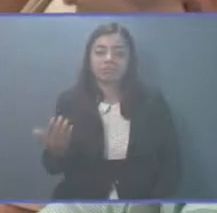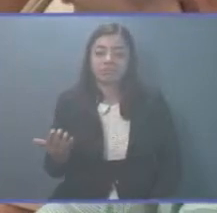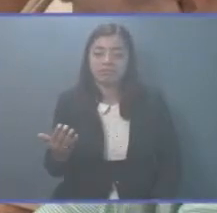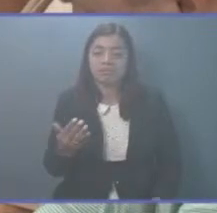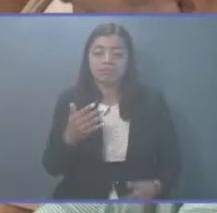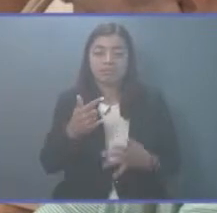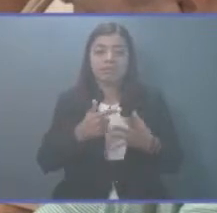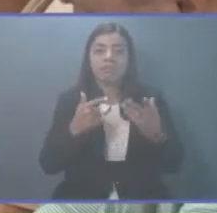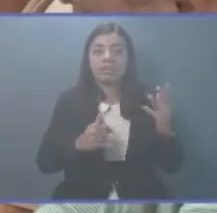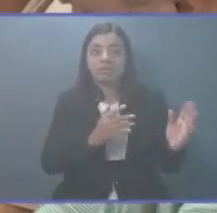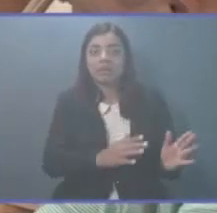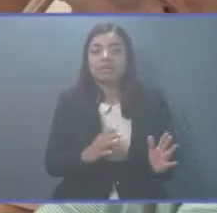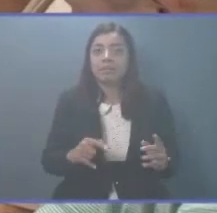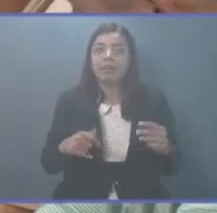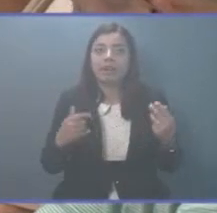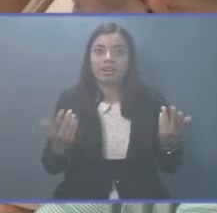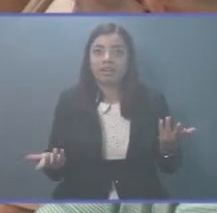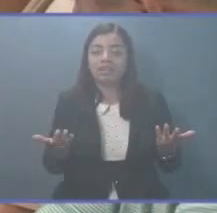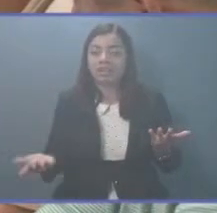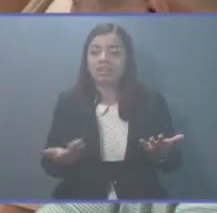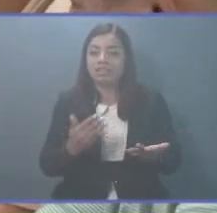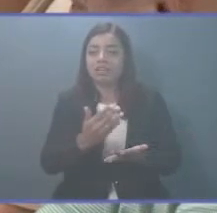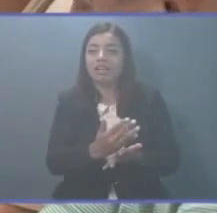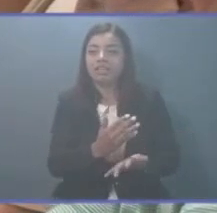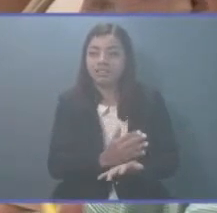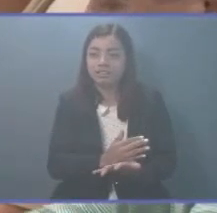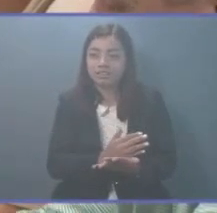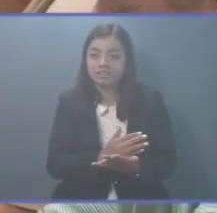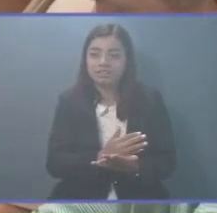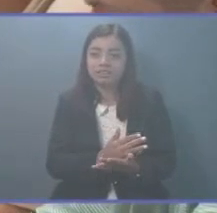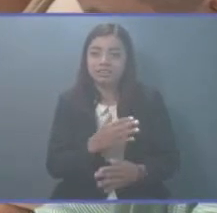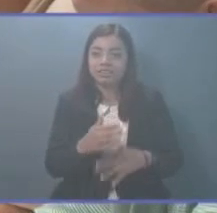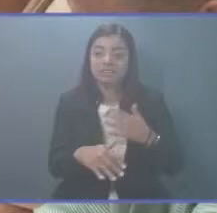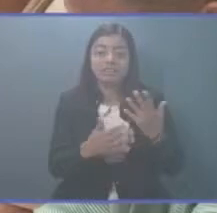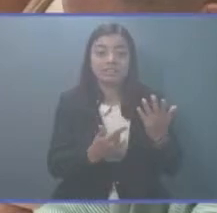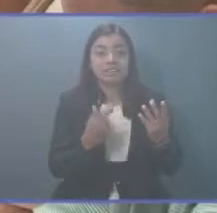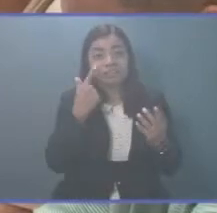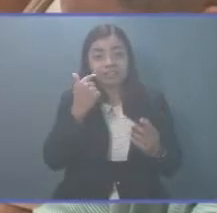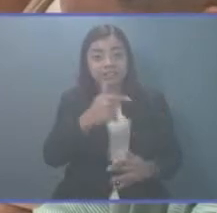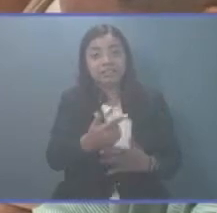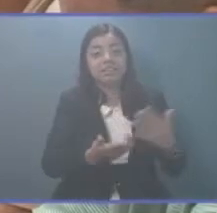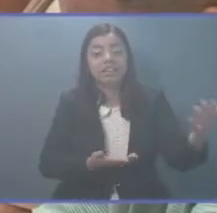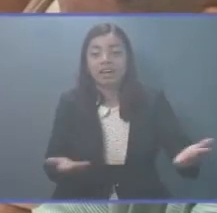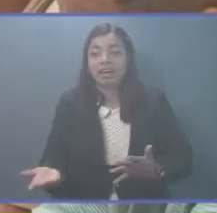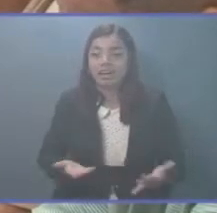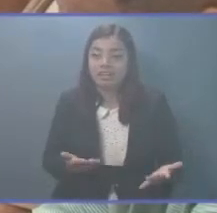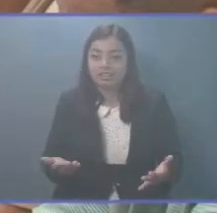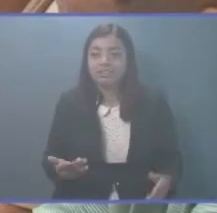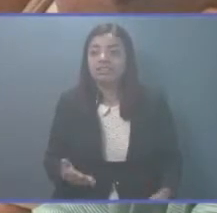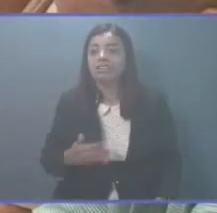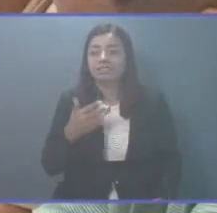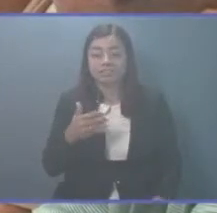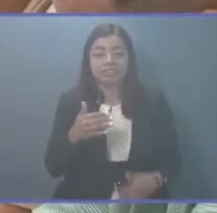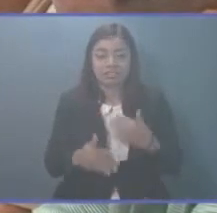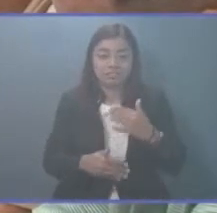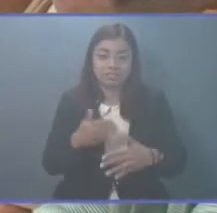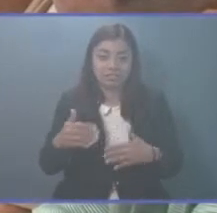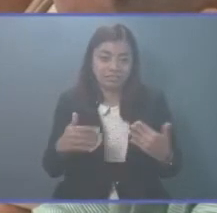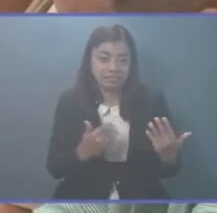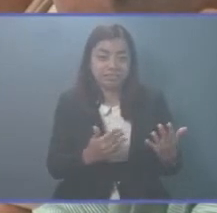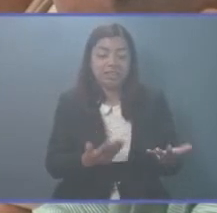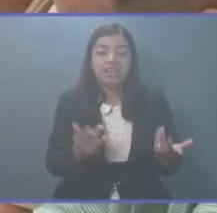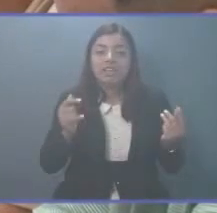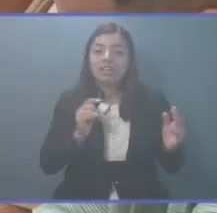una diligencia judicial que hubiere de servir al debido proceso, ¿verdad?